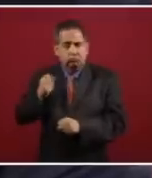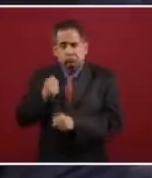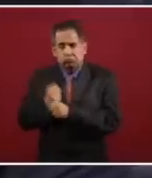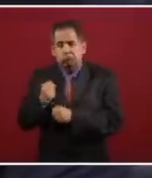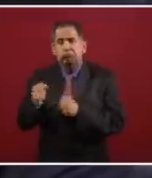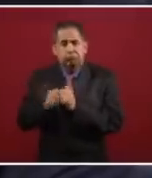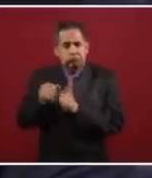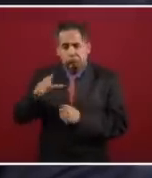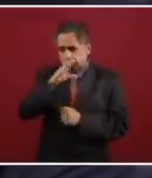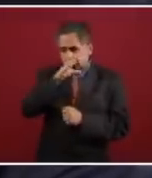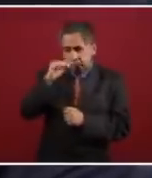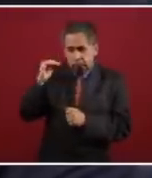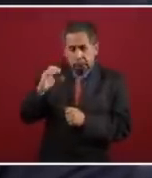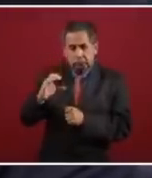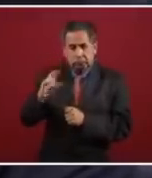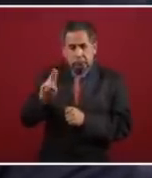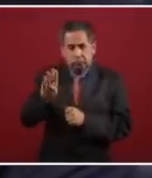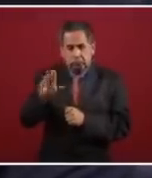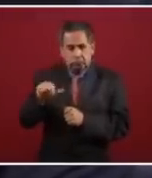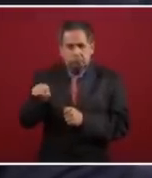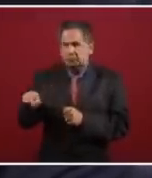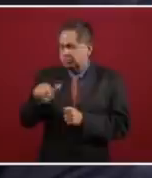Cuba. Siempre